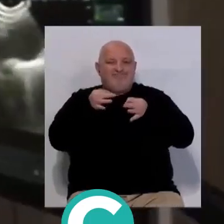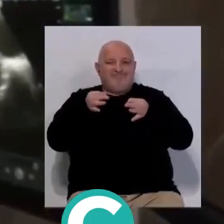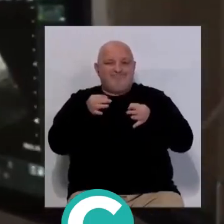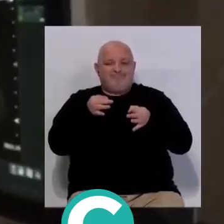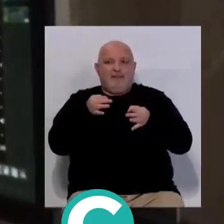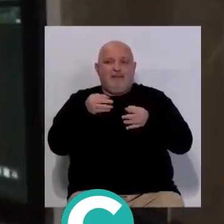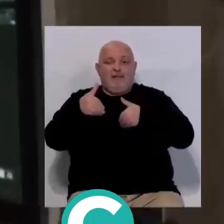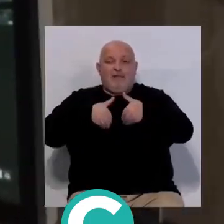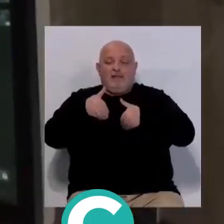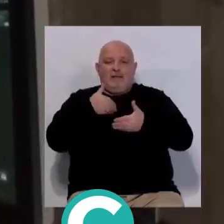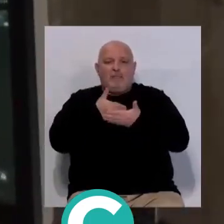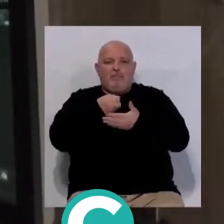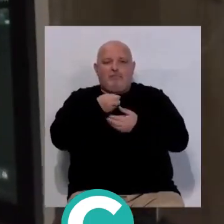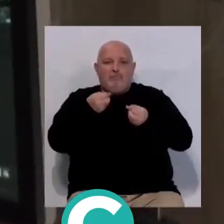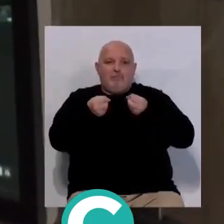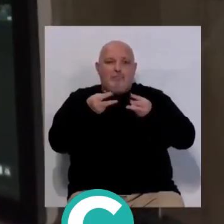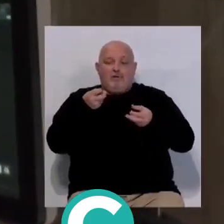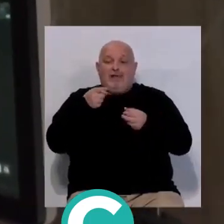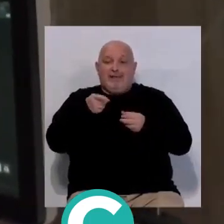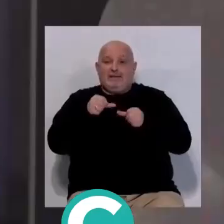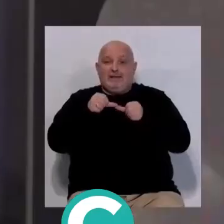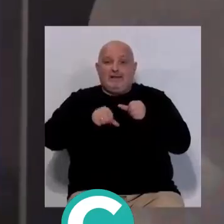la demanda de toma de muestras es mayor. Por eso